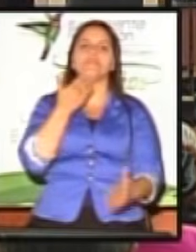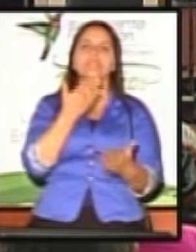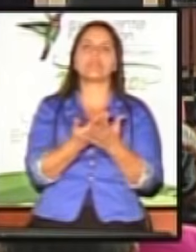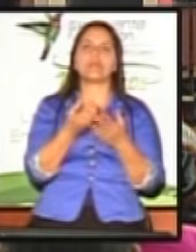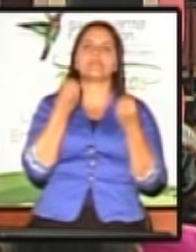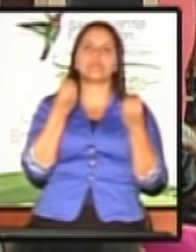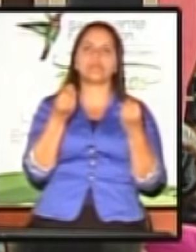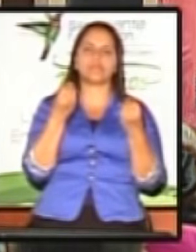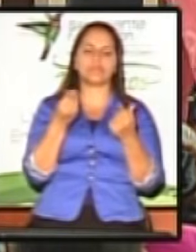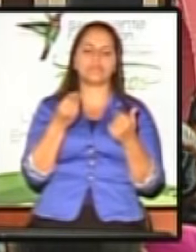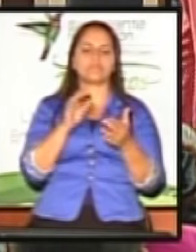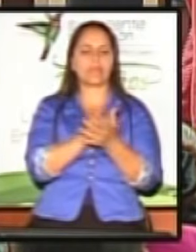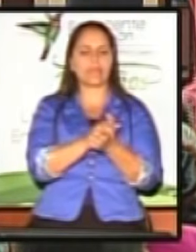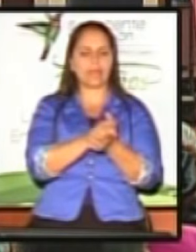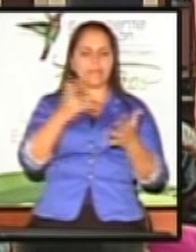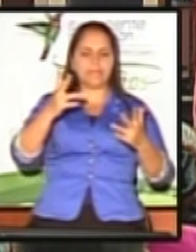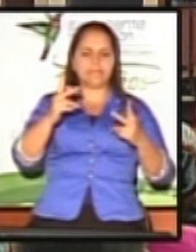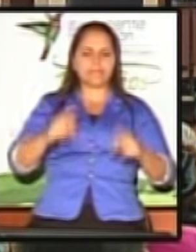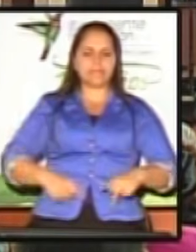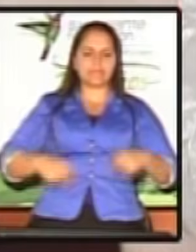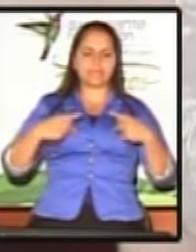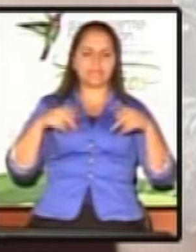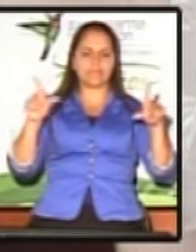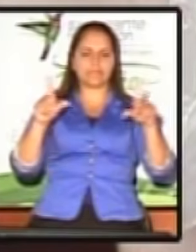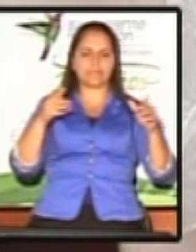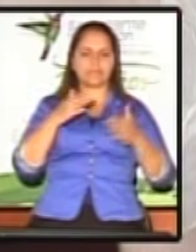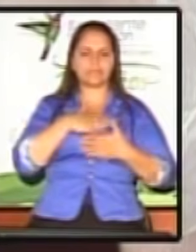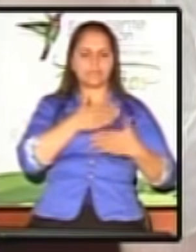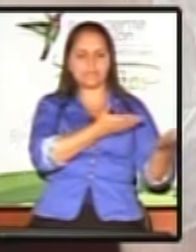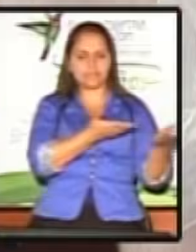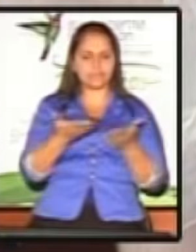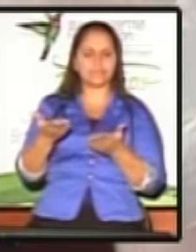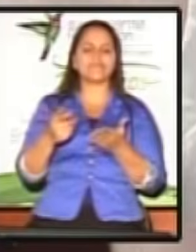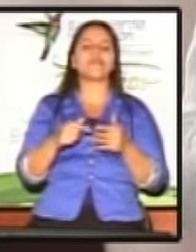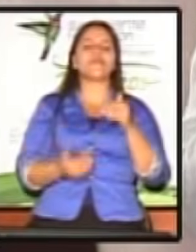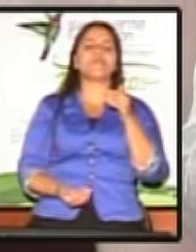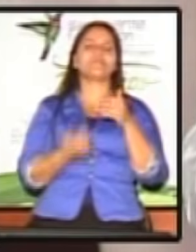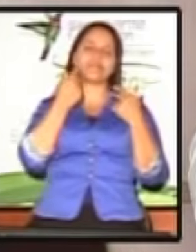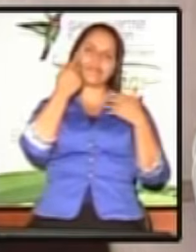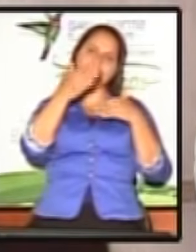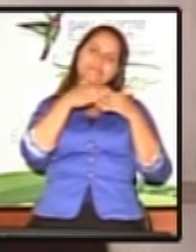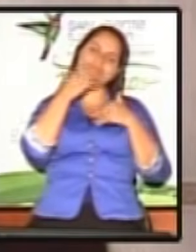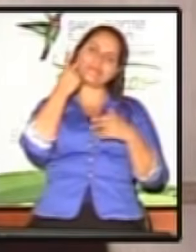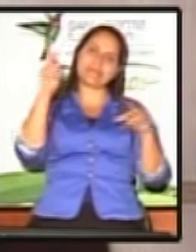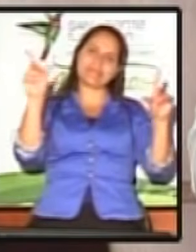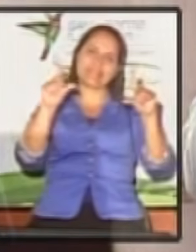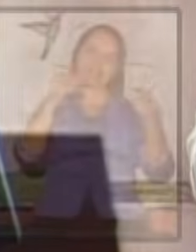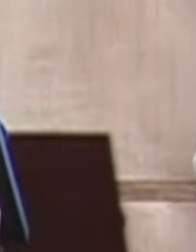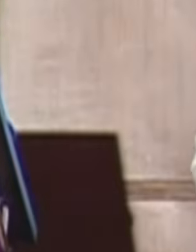Muchísimas gracias, saludamos a nuestros amigos de Televida, a los presentes y los esperamos en próxima oportunidad. Muchas gracias.